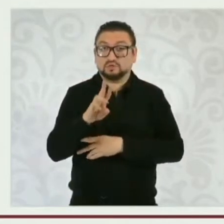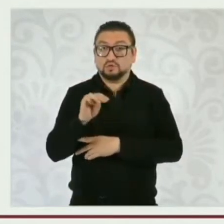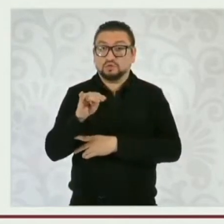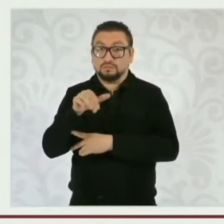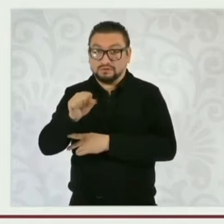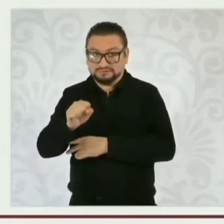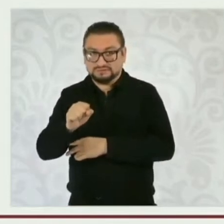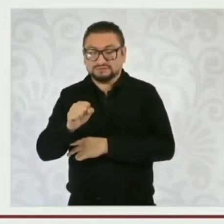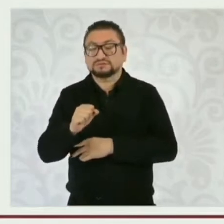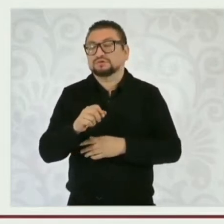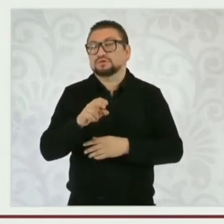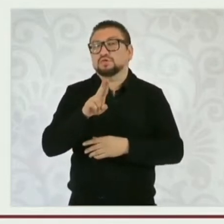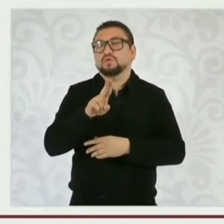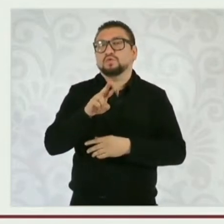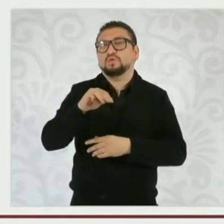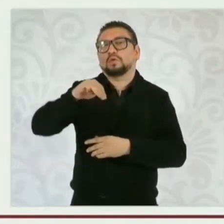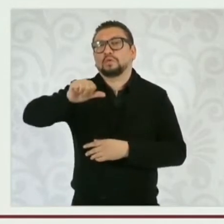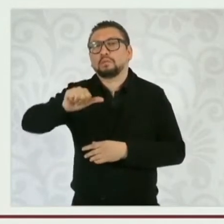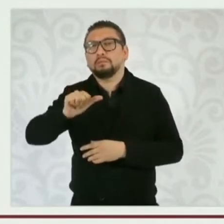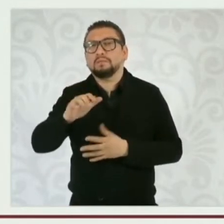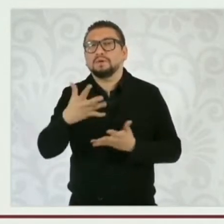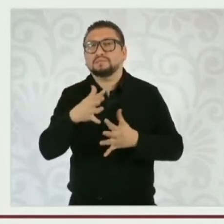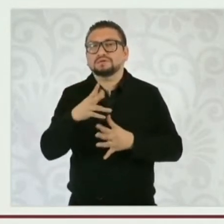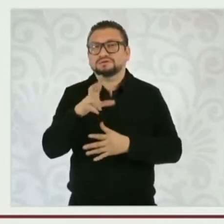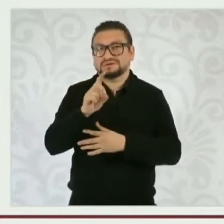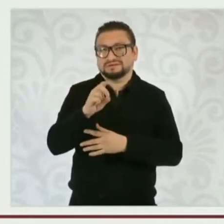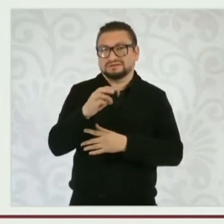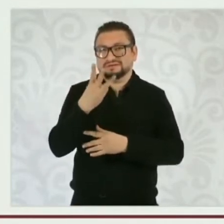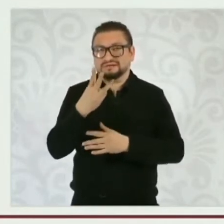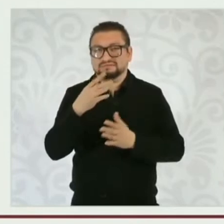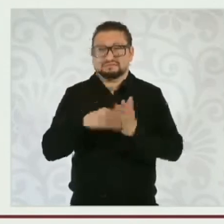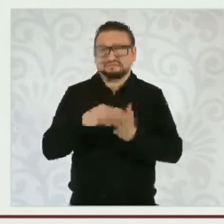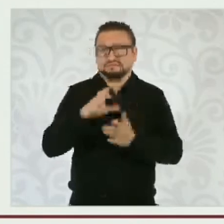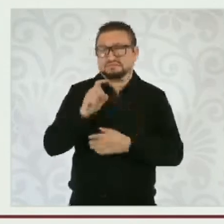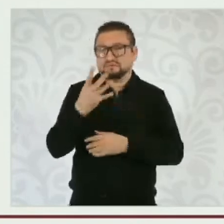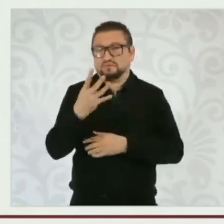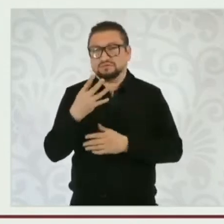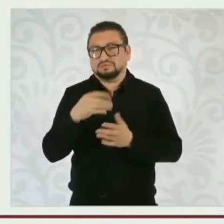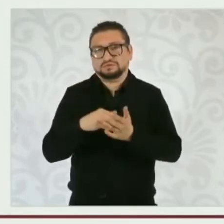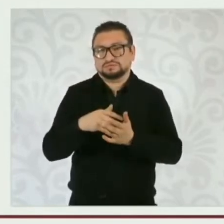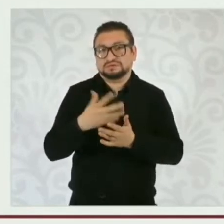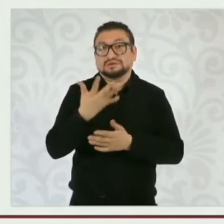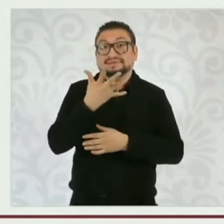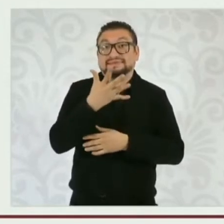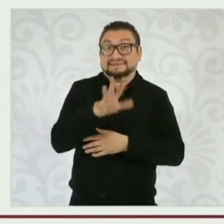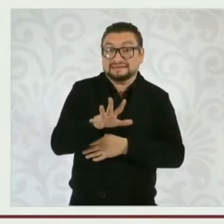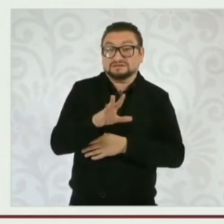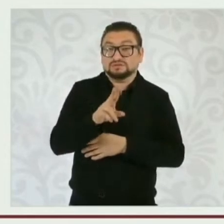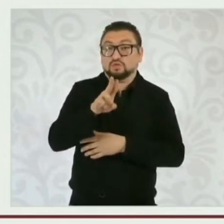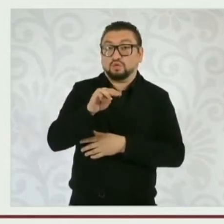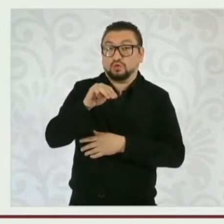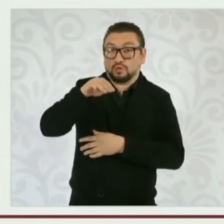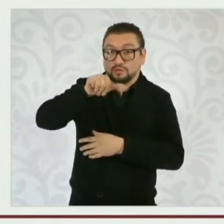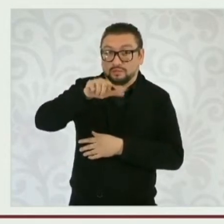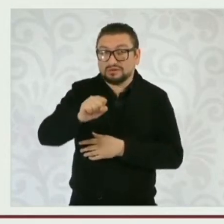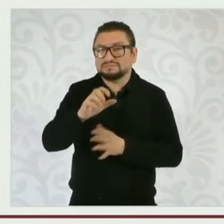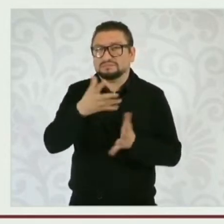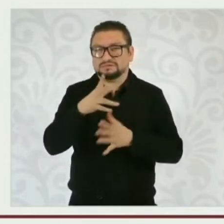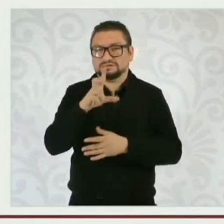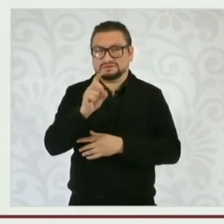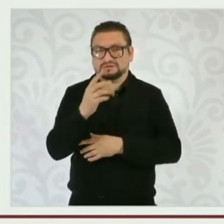UMAS. La UMA debe estar este año como en 33,000, 34,000, bueno, 10 UMAS, perdón. 10 UMAS son